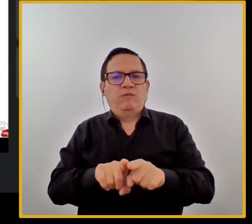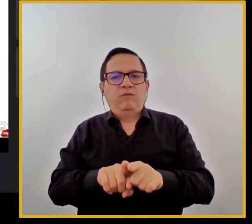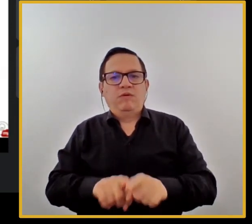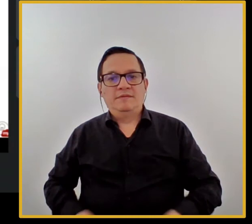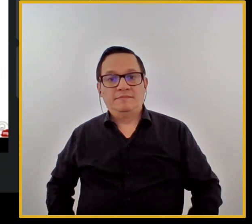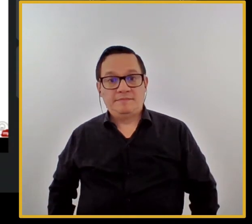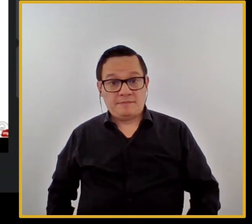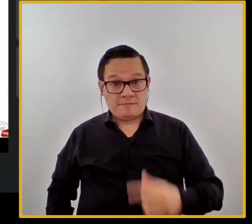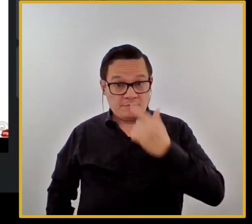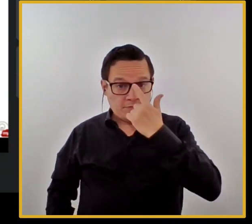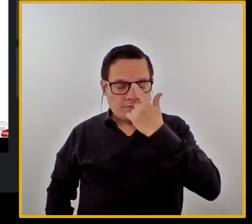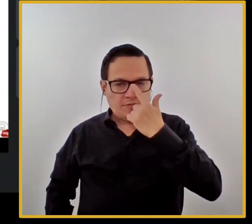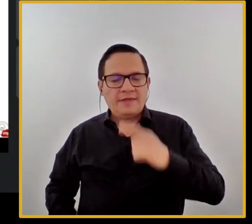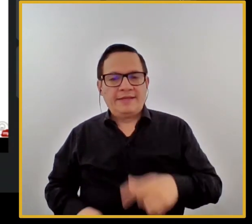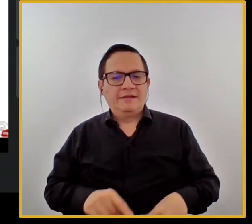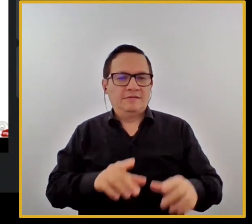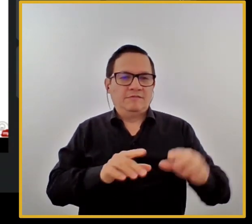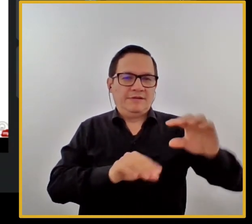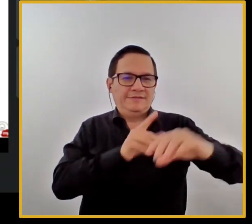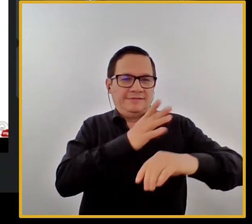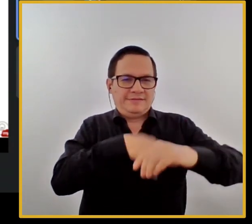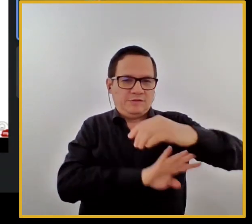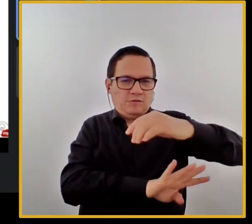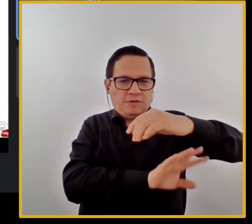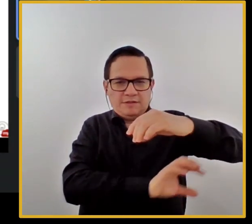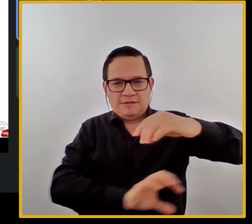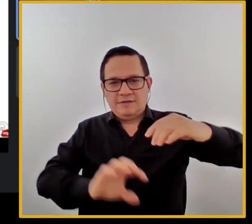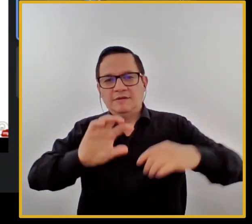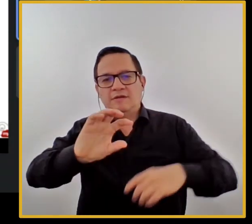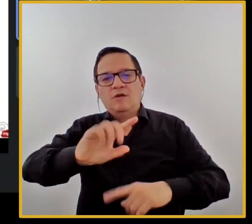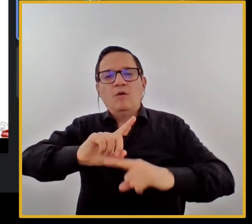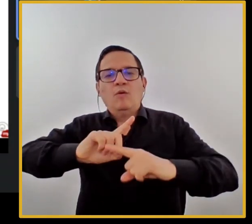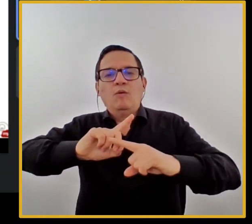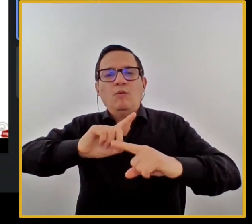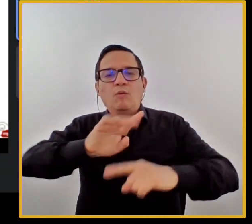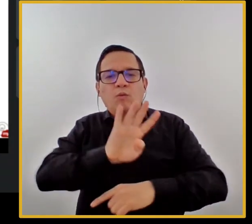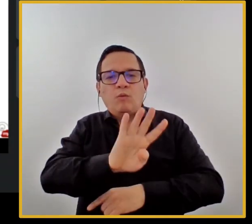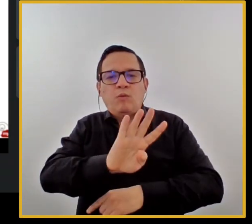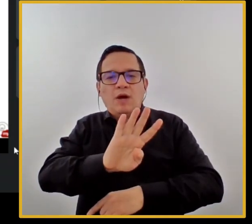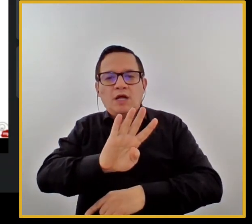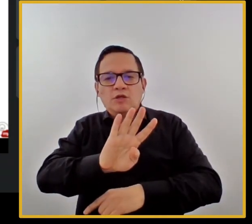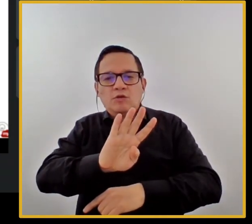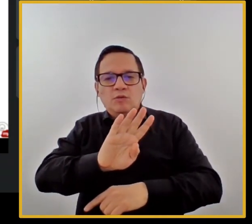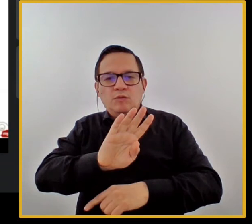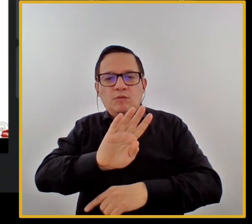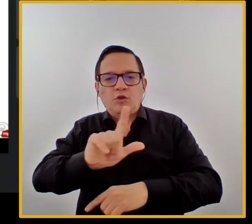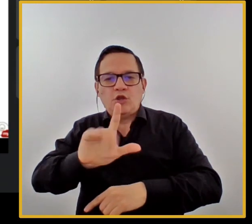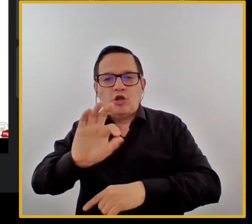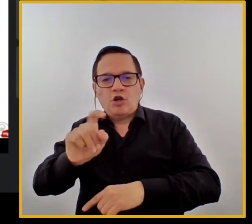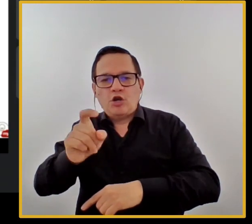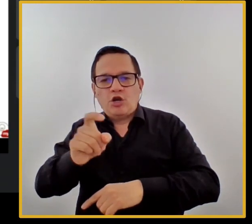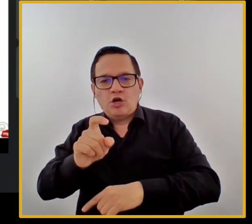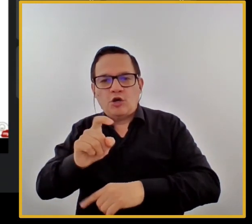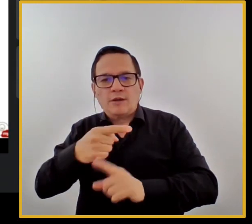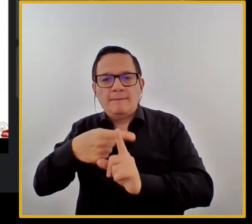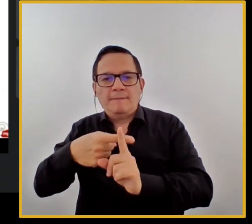4 más el logaritmo de x y 4 logaritmo de c. Ajá. Tenemos